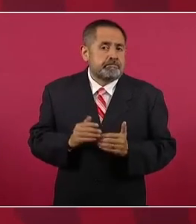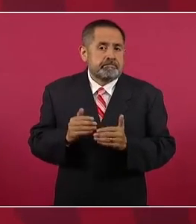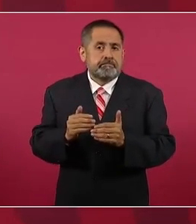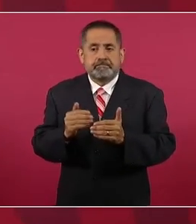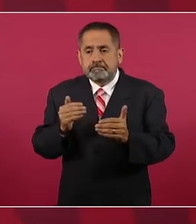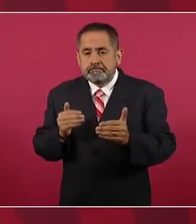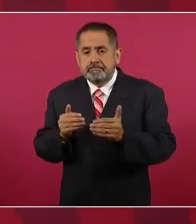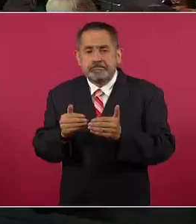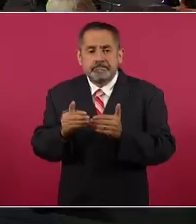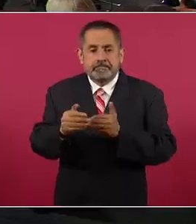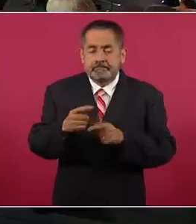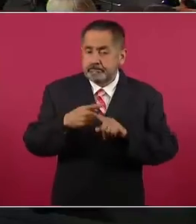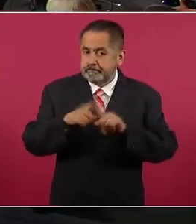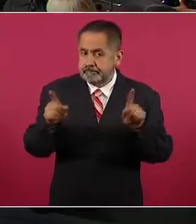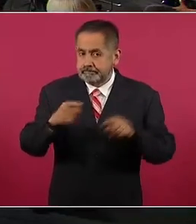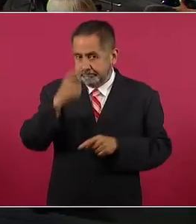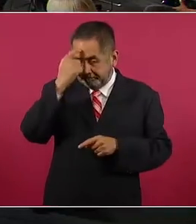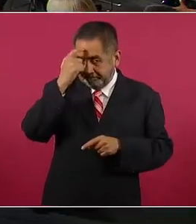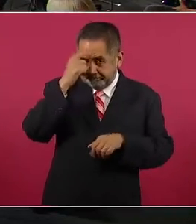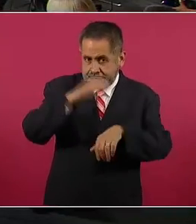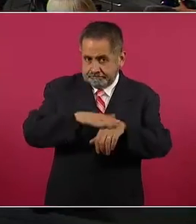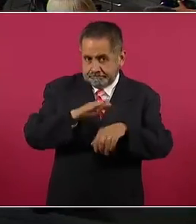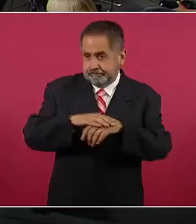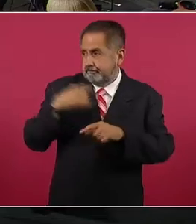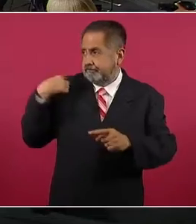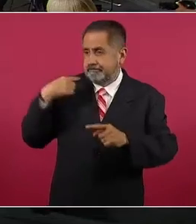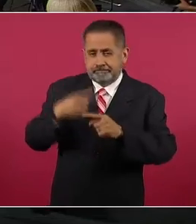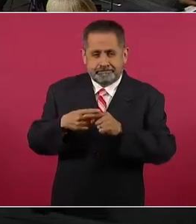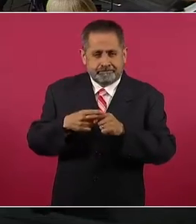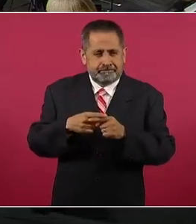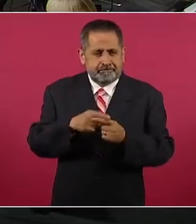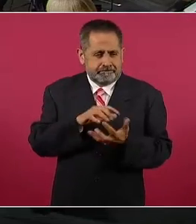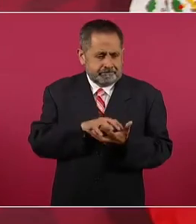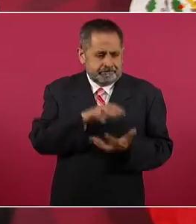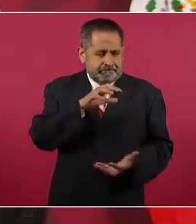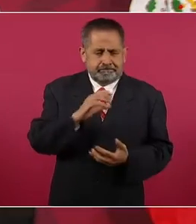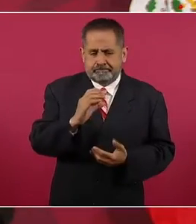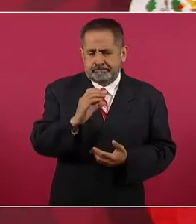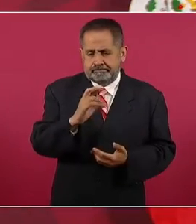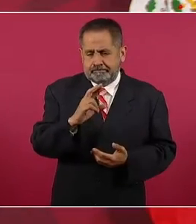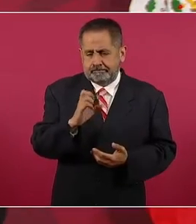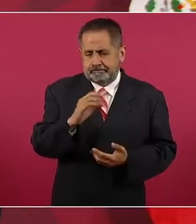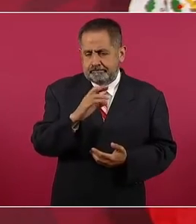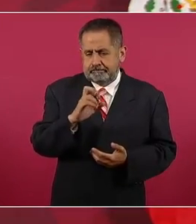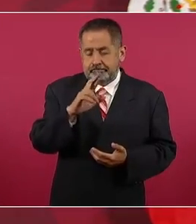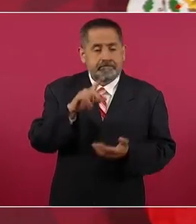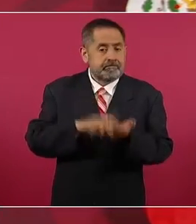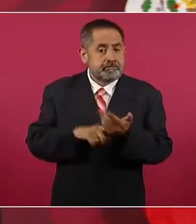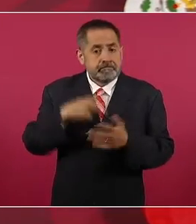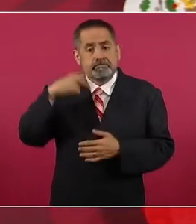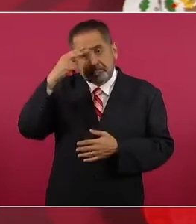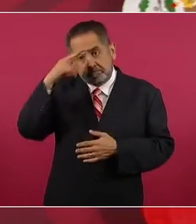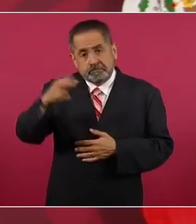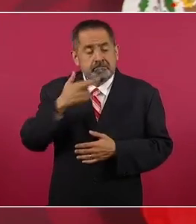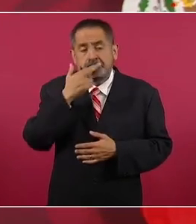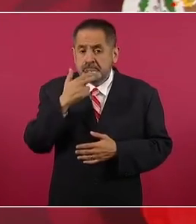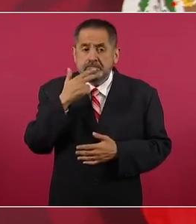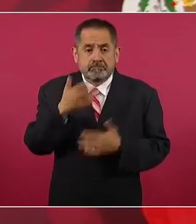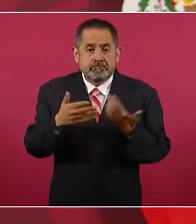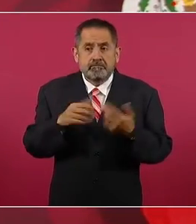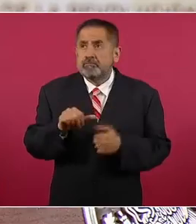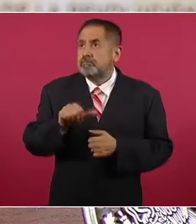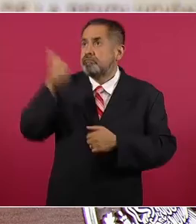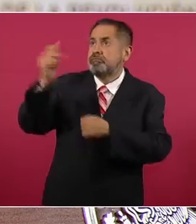Crecimiento, por ejemplo, en los últimos tiempos, México está creciendo más que